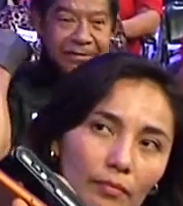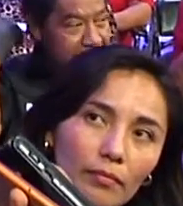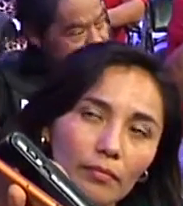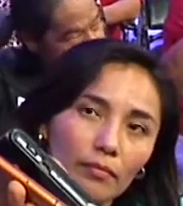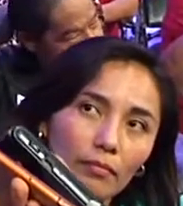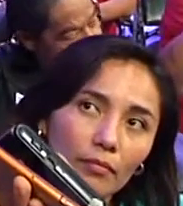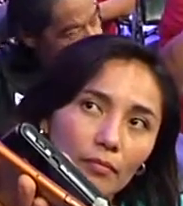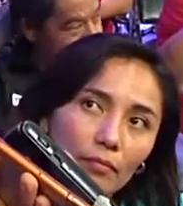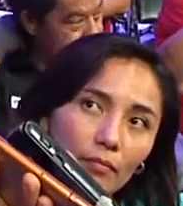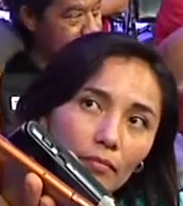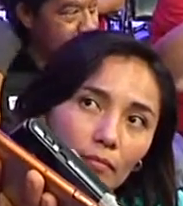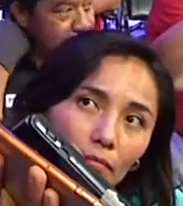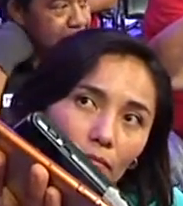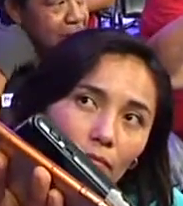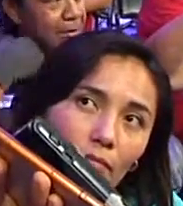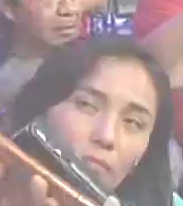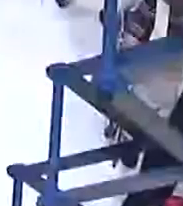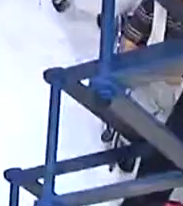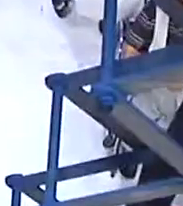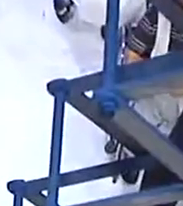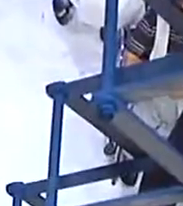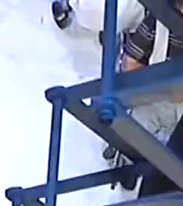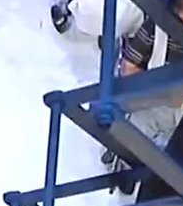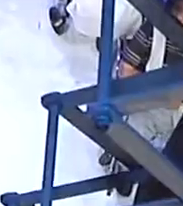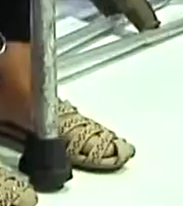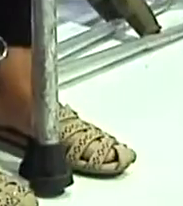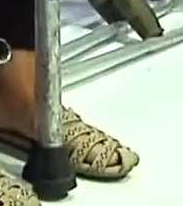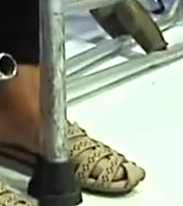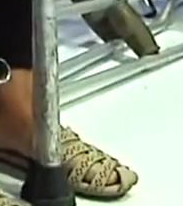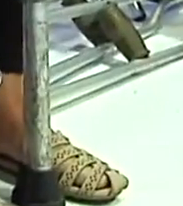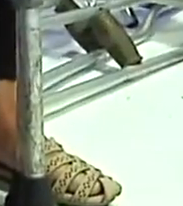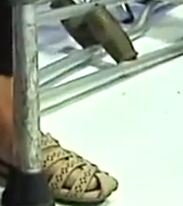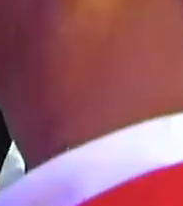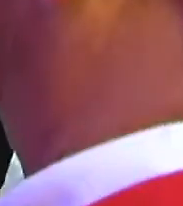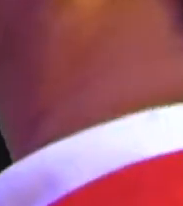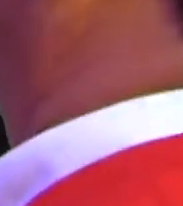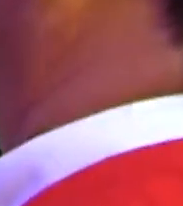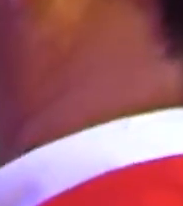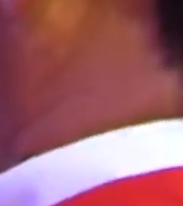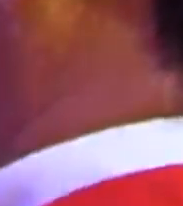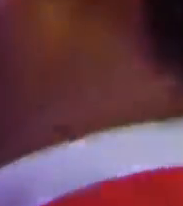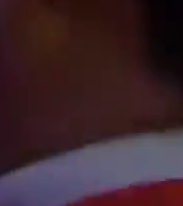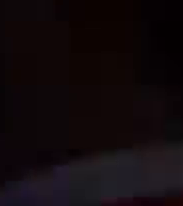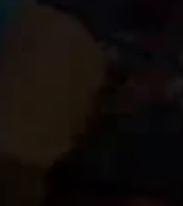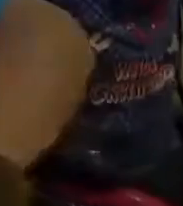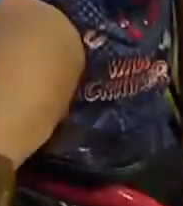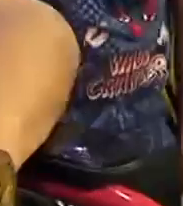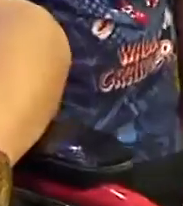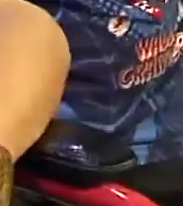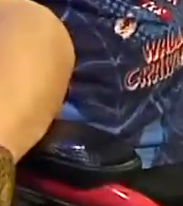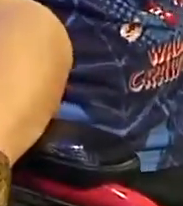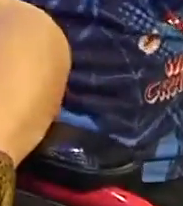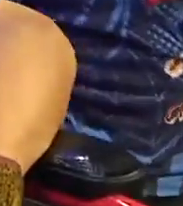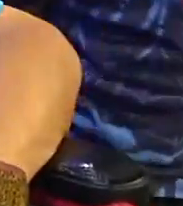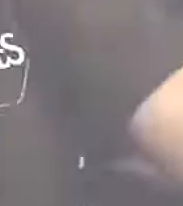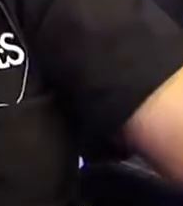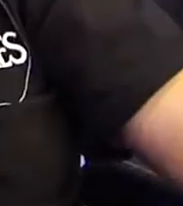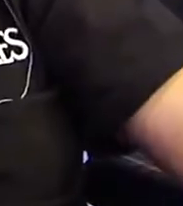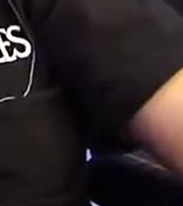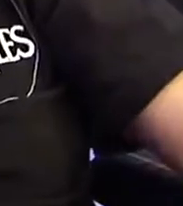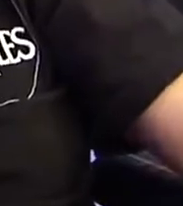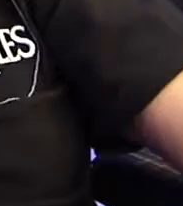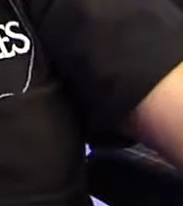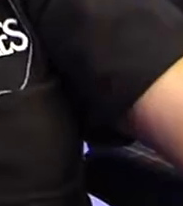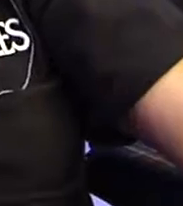mejorar su condición en el desarrollo del día a día. Y así se sintieron los beneficiados. Contento para poder caminar y echarle ganas. Con